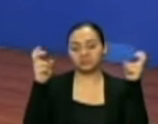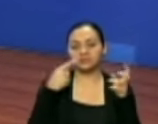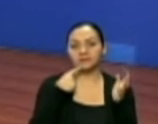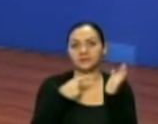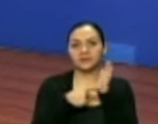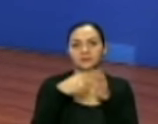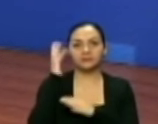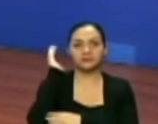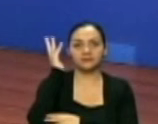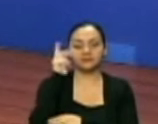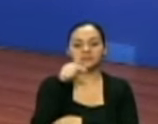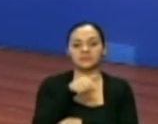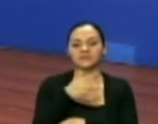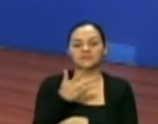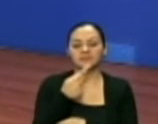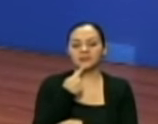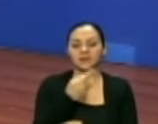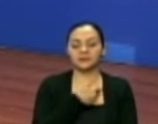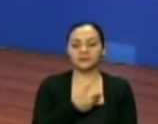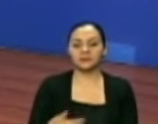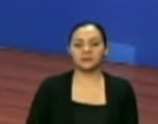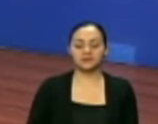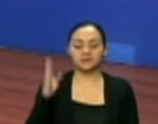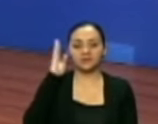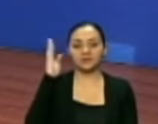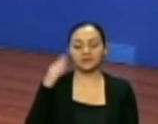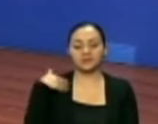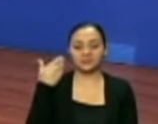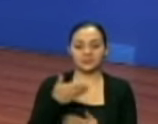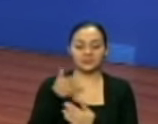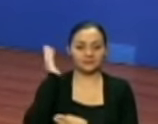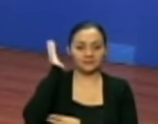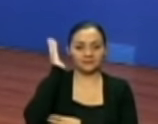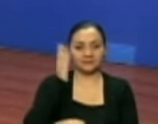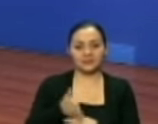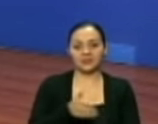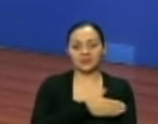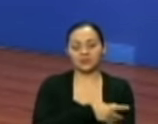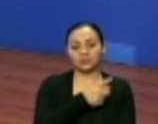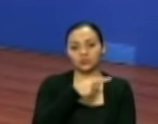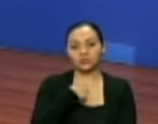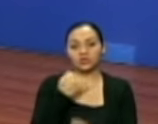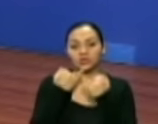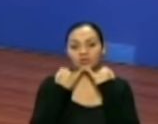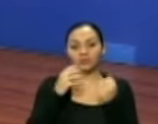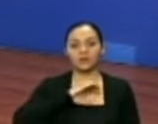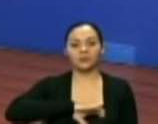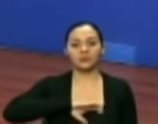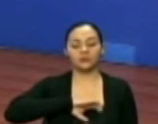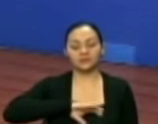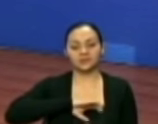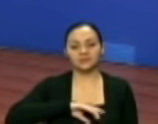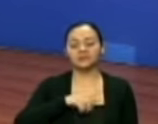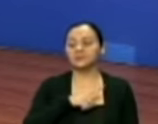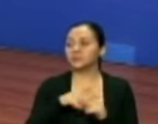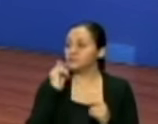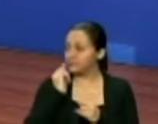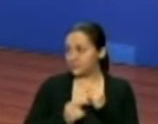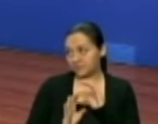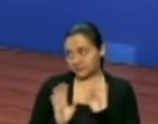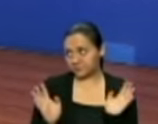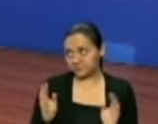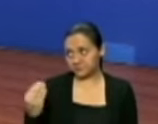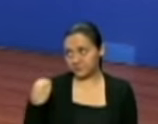declaraciones precisamente de lo que dijo la mandataria a su arribo a nuestro país. Nosotros, si nos confirman en producción, finalizamos